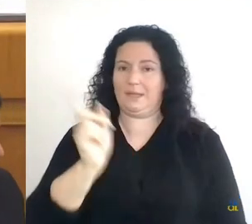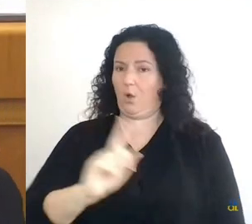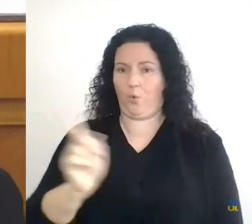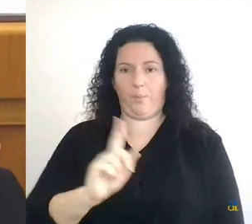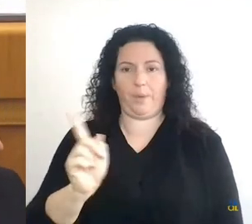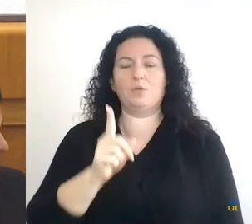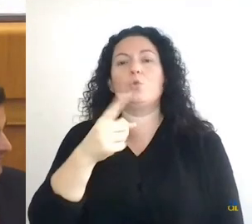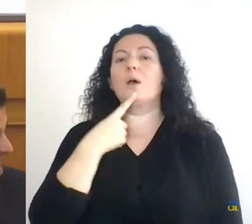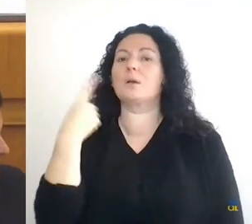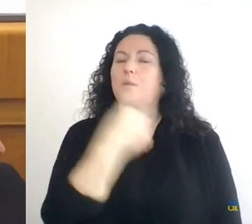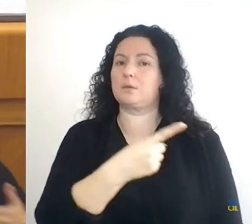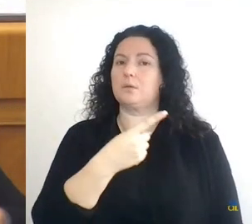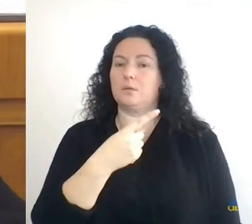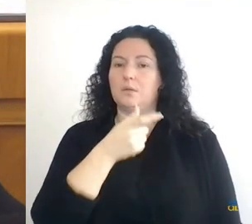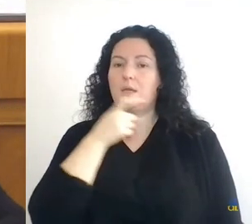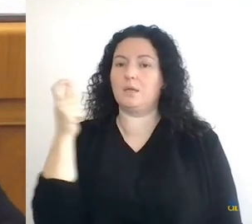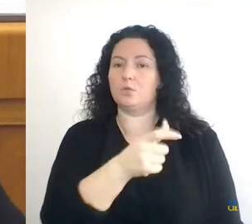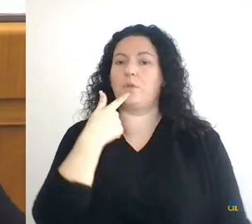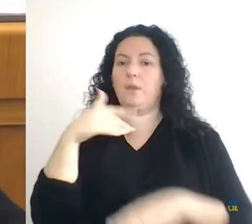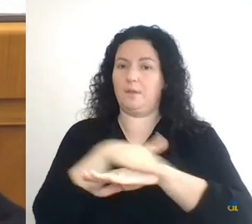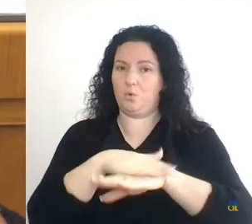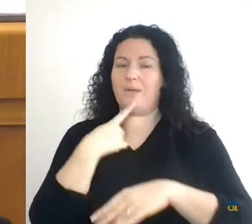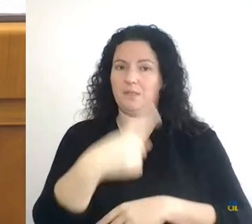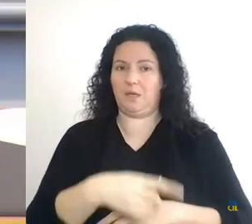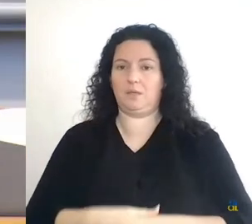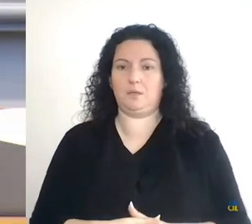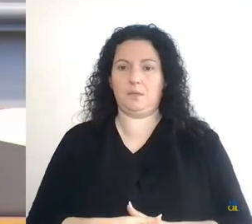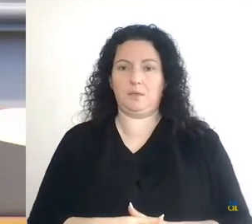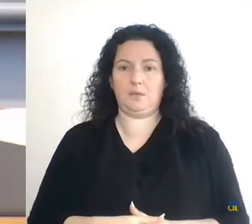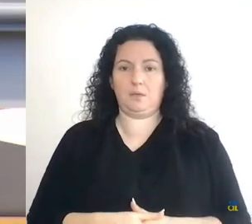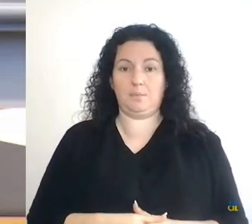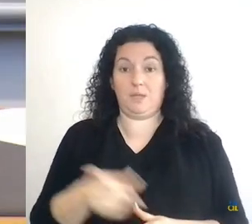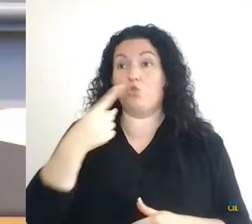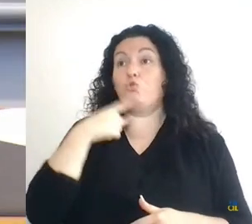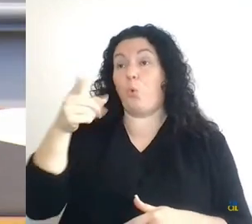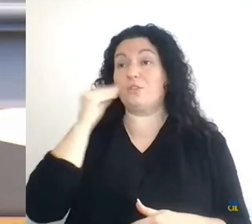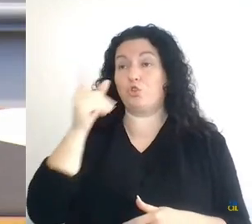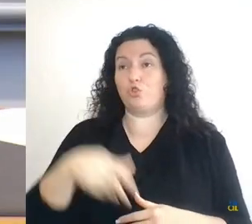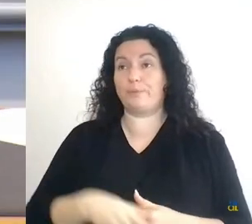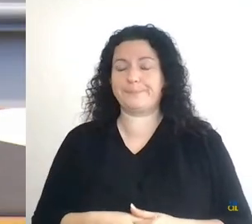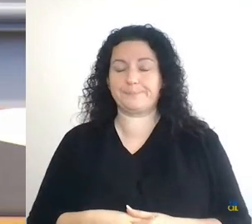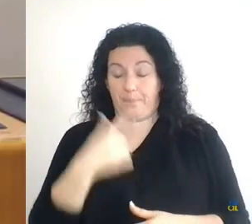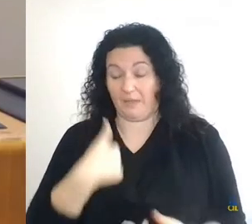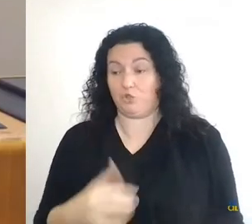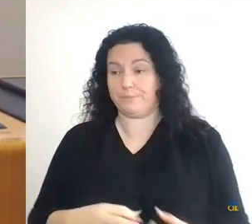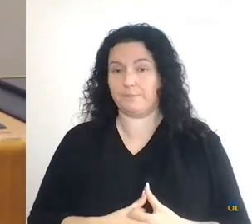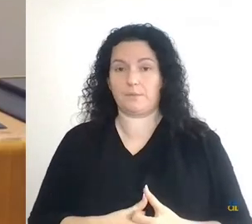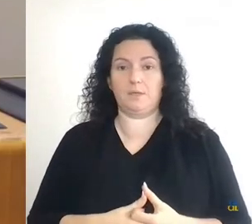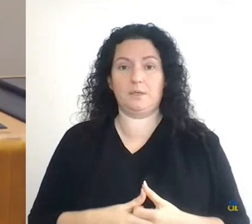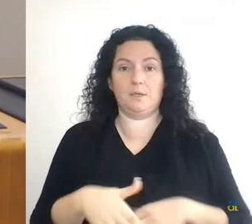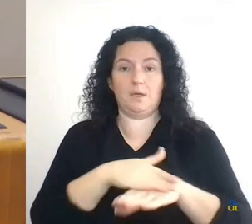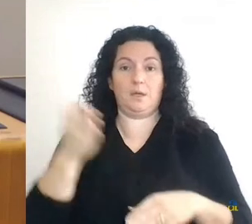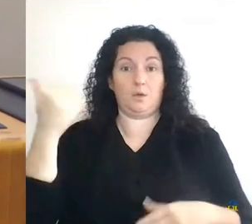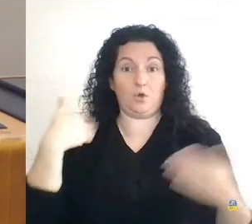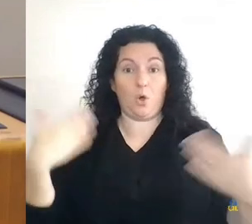ha insultado, usted tiene que pedir disculpas. Señor, me ha dicho, tú eres tonto. Si no se disculpa, yo abandonaré el